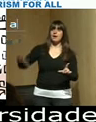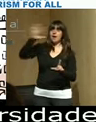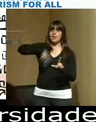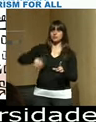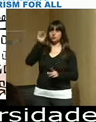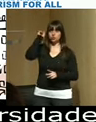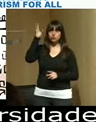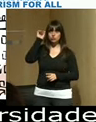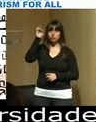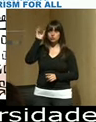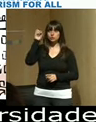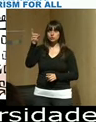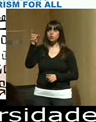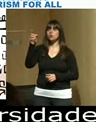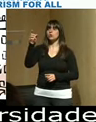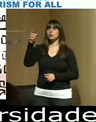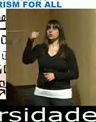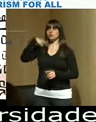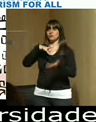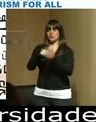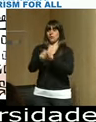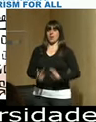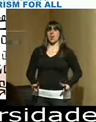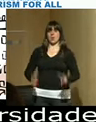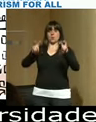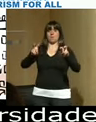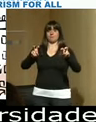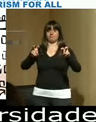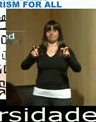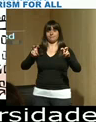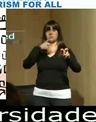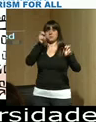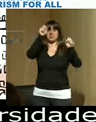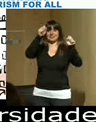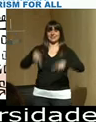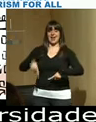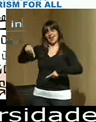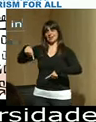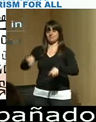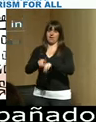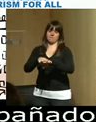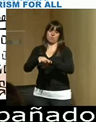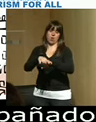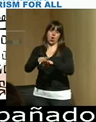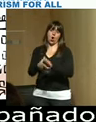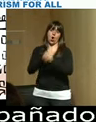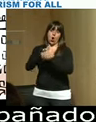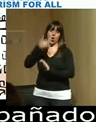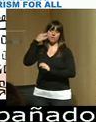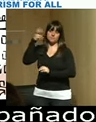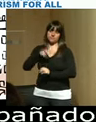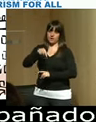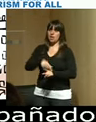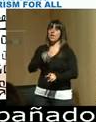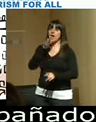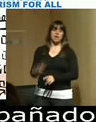gran congreso, digo, la voy a estrenar y la vamos a alargar acá en honor a estar con ustedes. Así que yo lo dejo con mi compañero